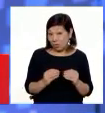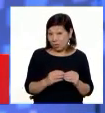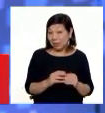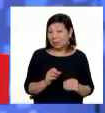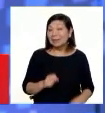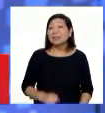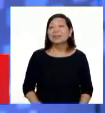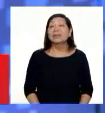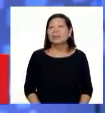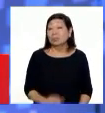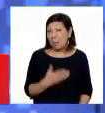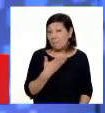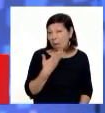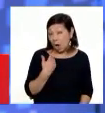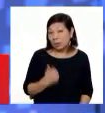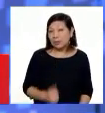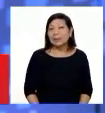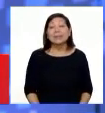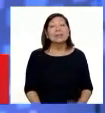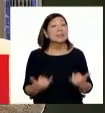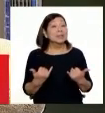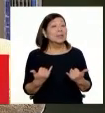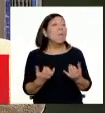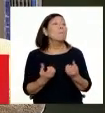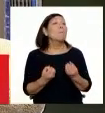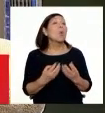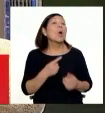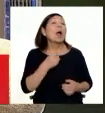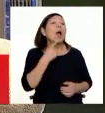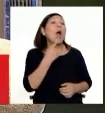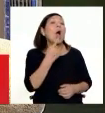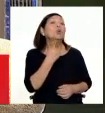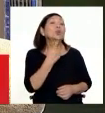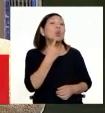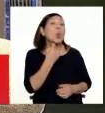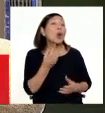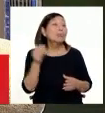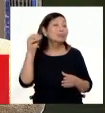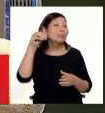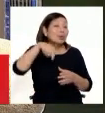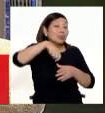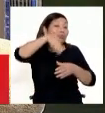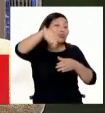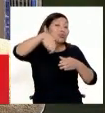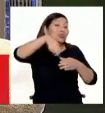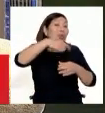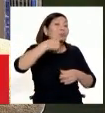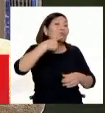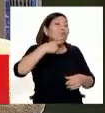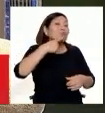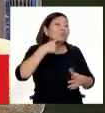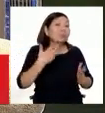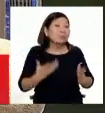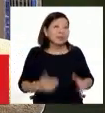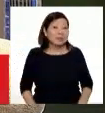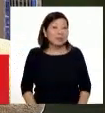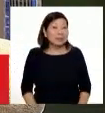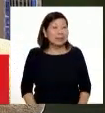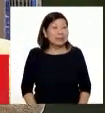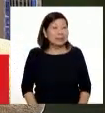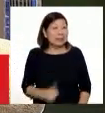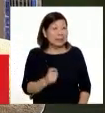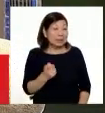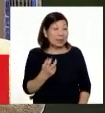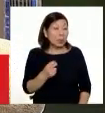también? ¿Son recomendables? En este caso, la cantidad de azúcar que se suele poner, digamos, en este marciano puede representar hasta 100